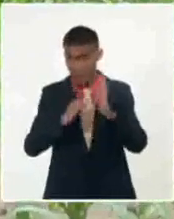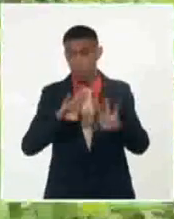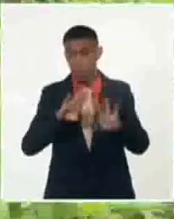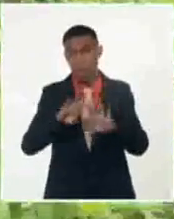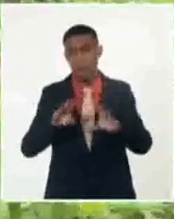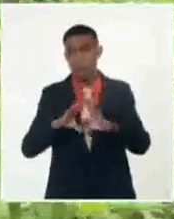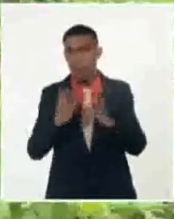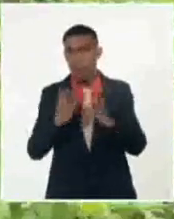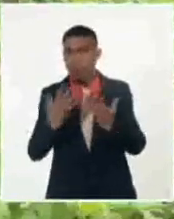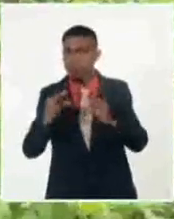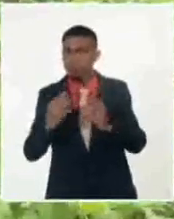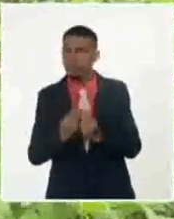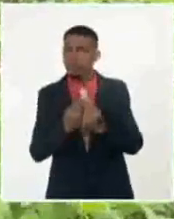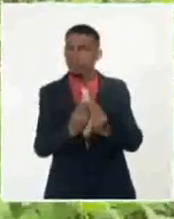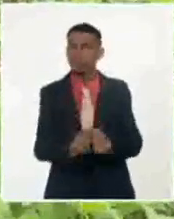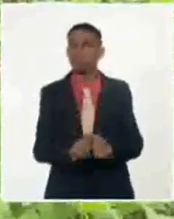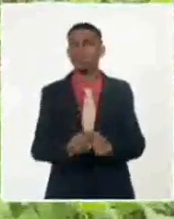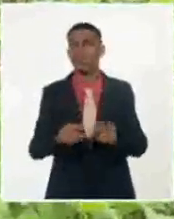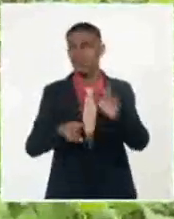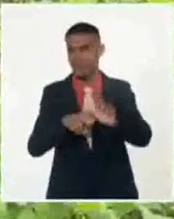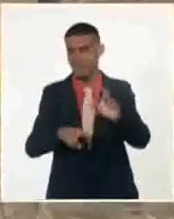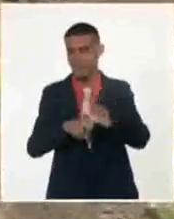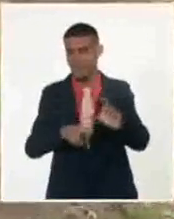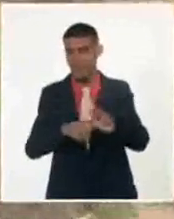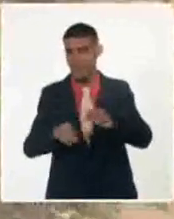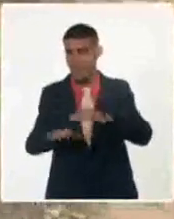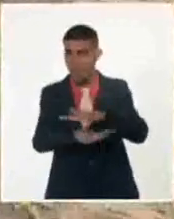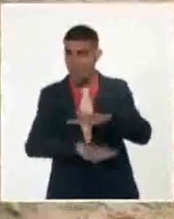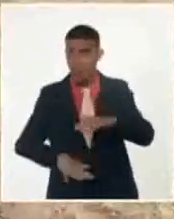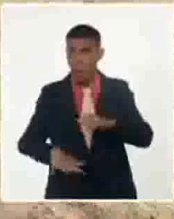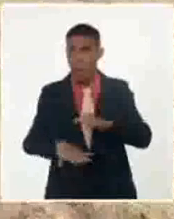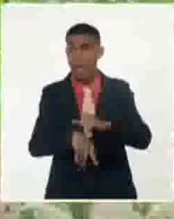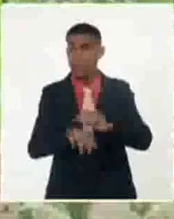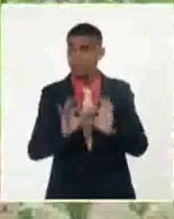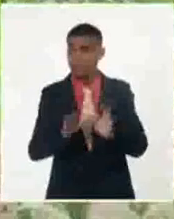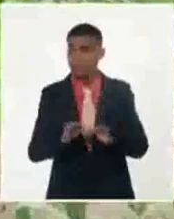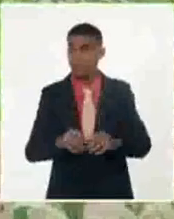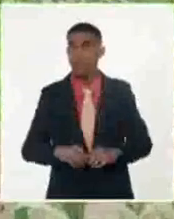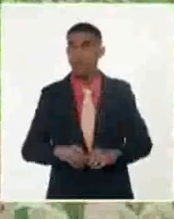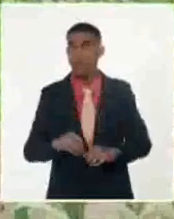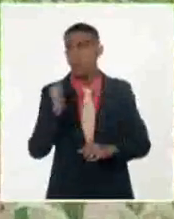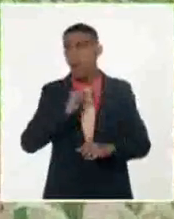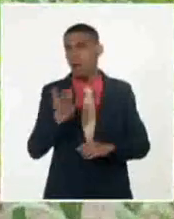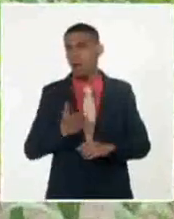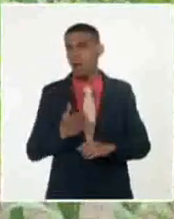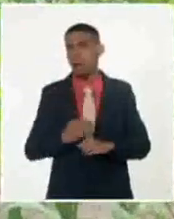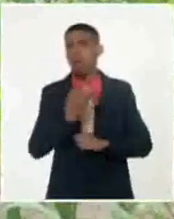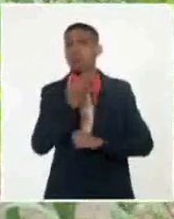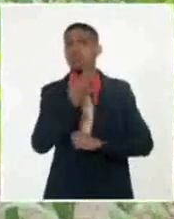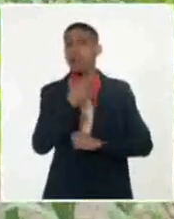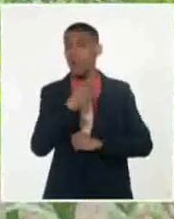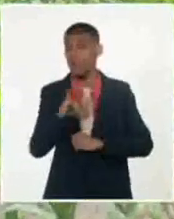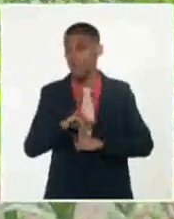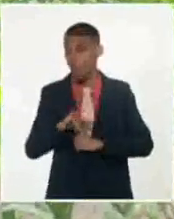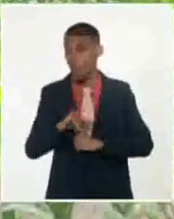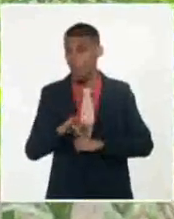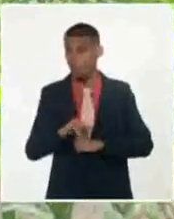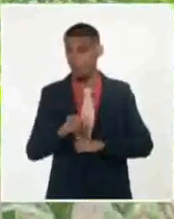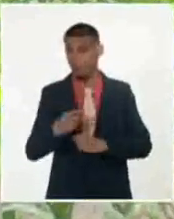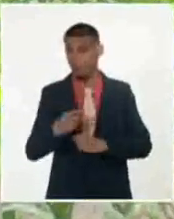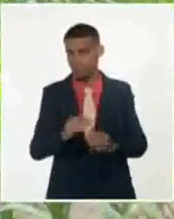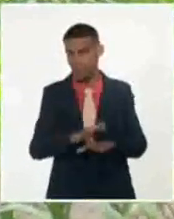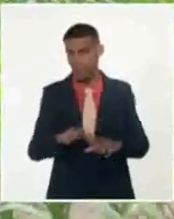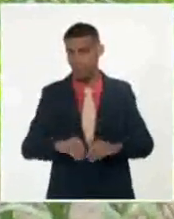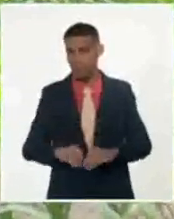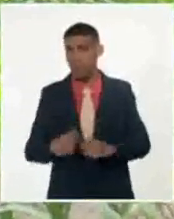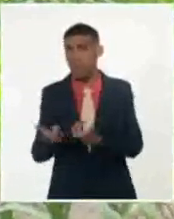las producciones que están en el campo. Calabaza, que es la que más rápido debe de salir, el boniato que debe salir también. La